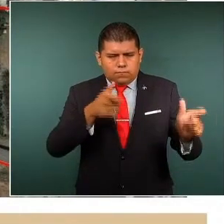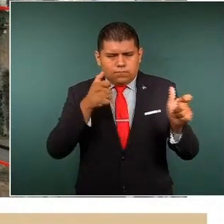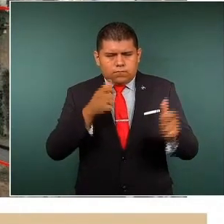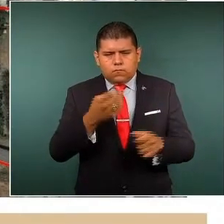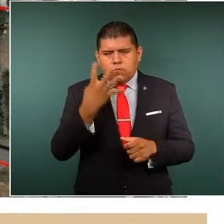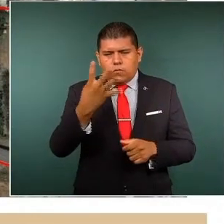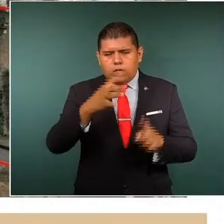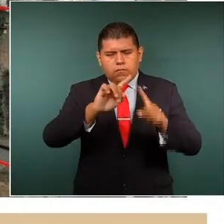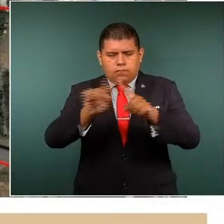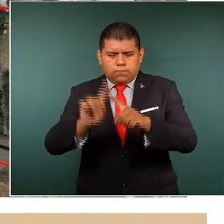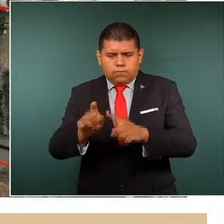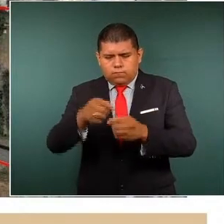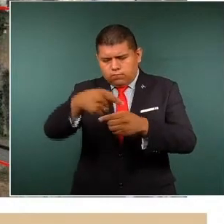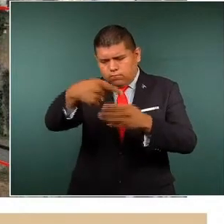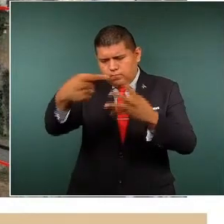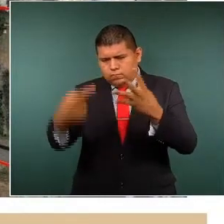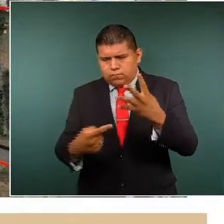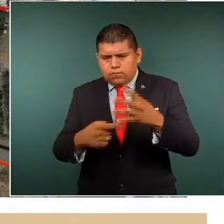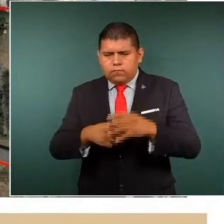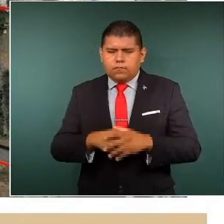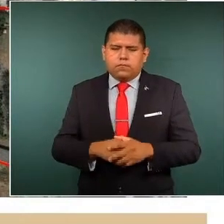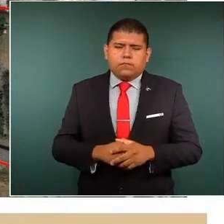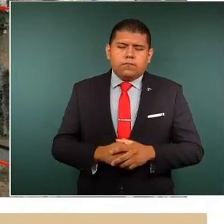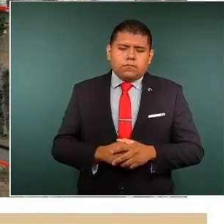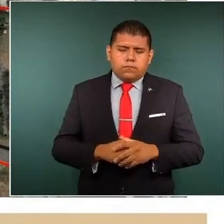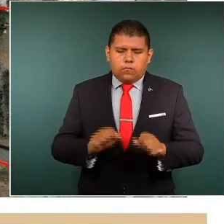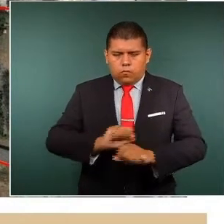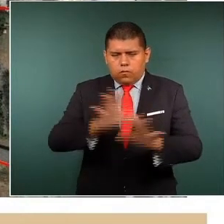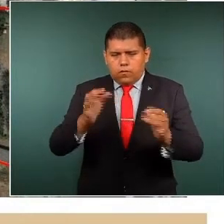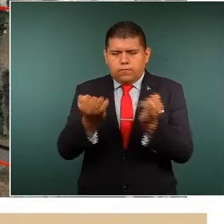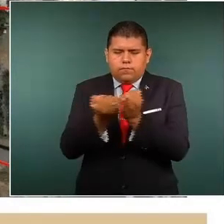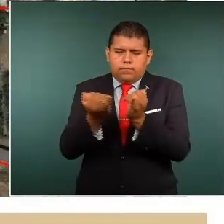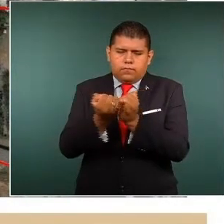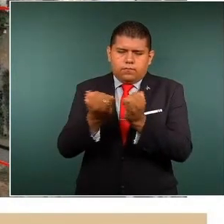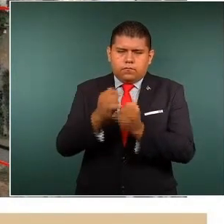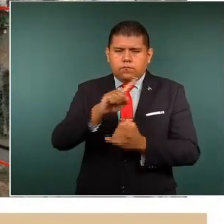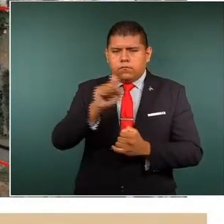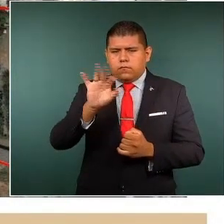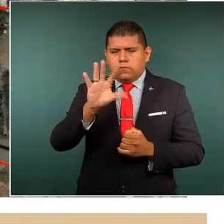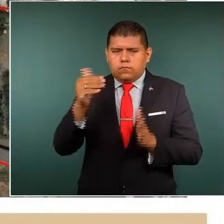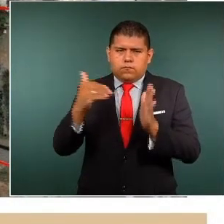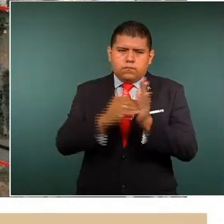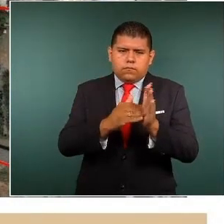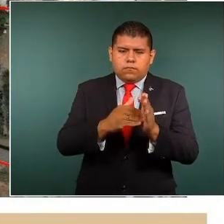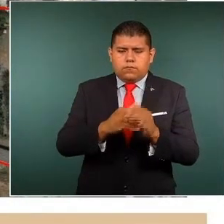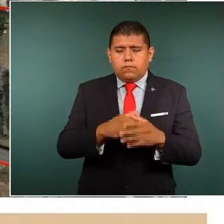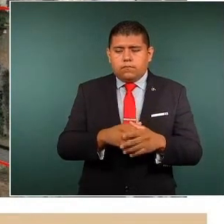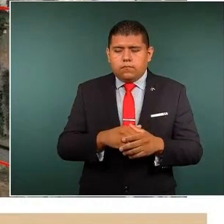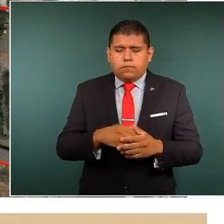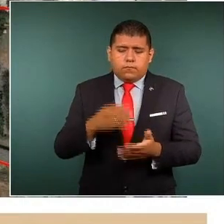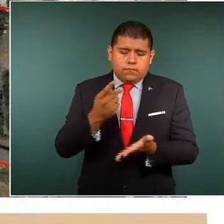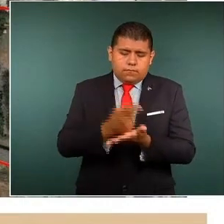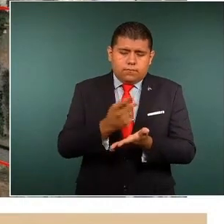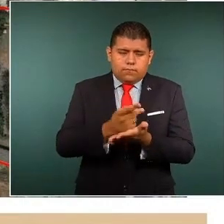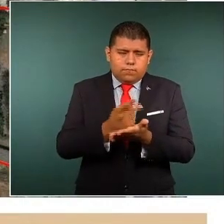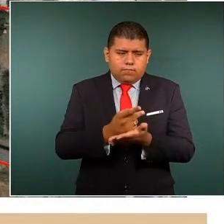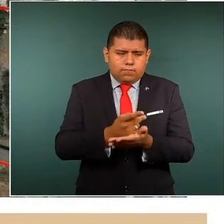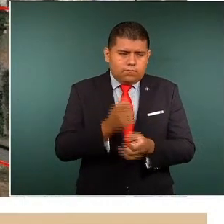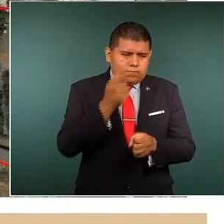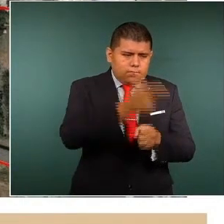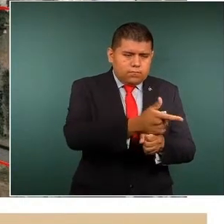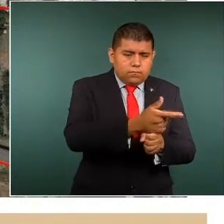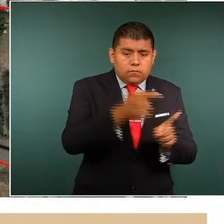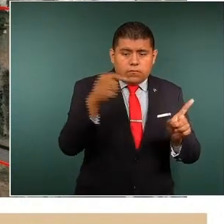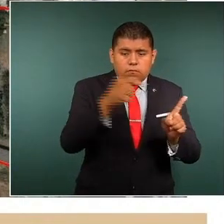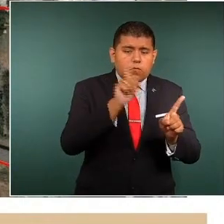un lanzagranadas y un artefacto explosivo, y 150,000 pesos. También pues la persona liberada,